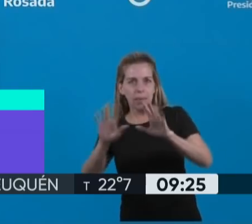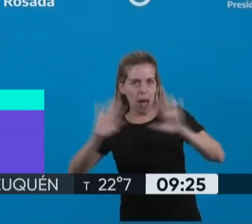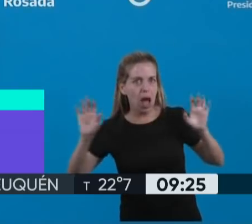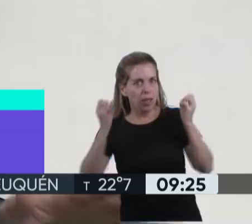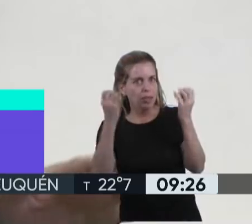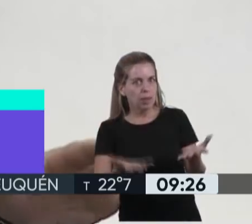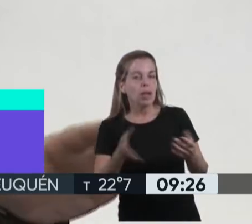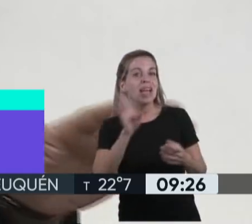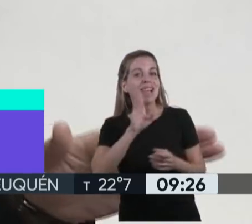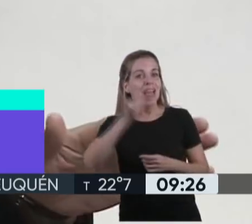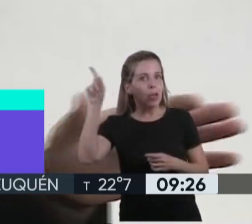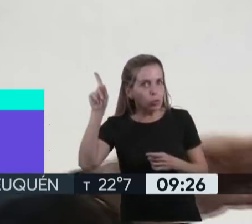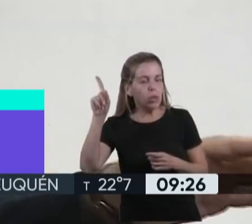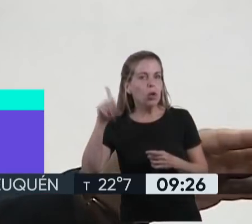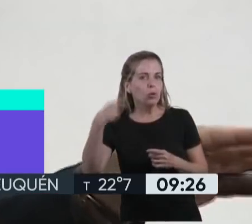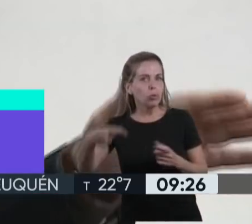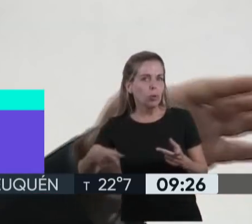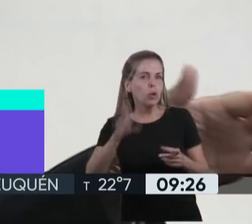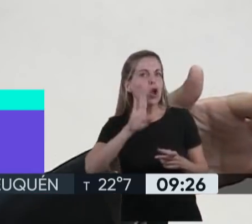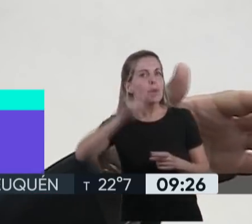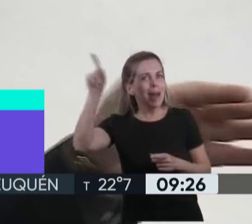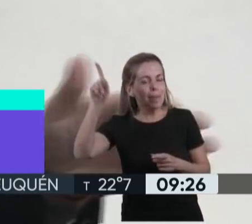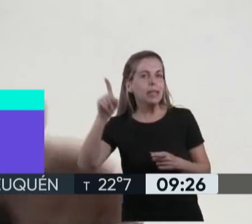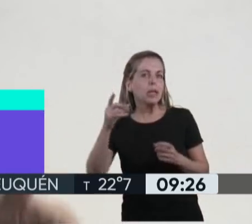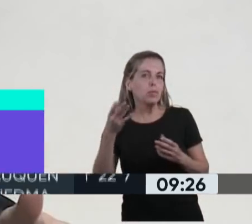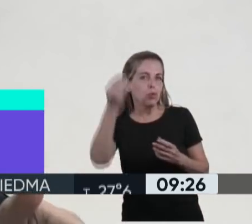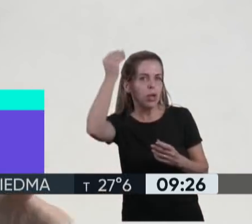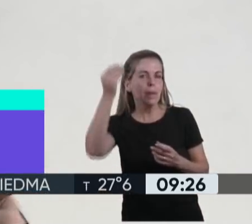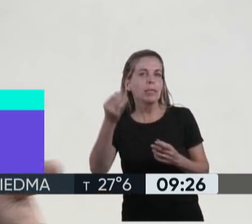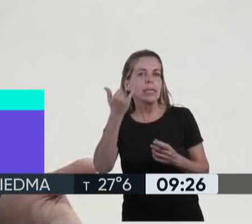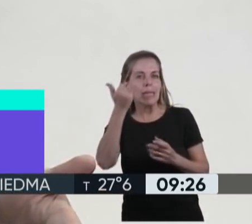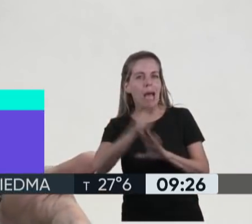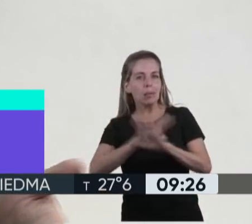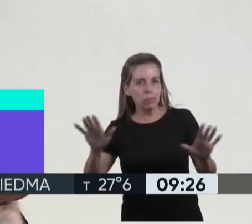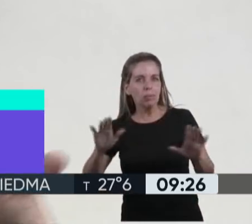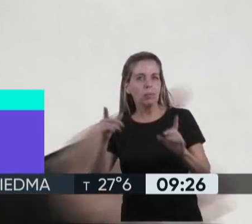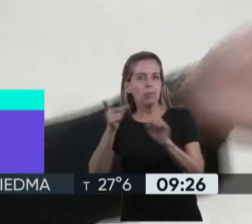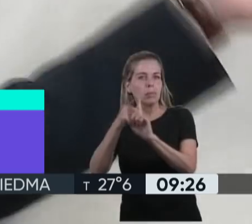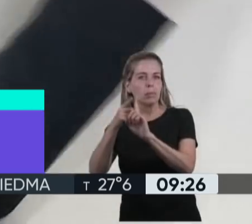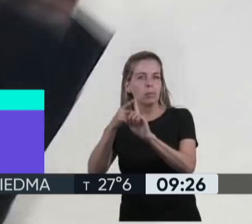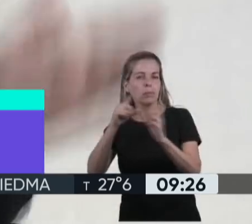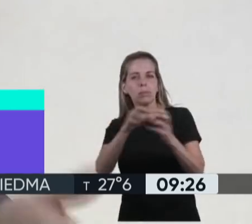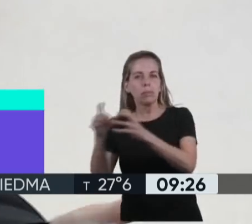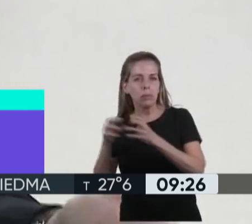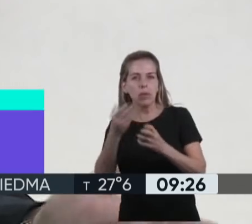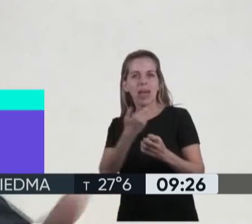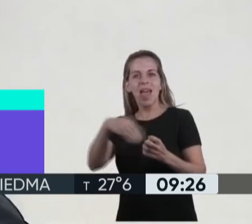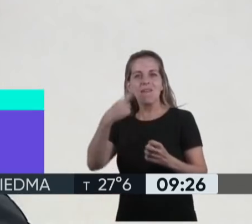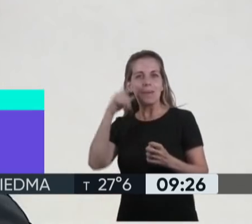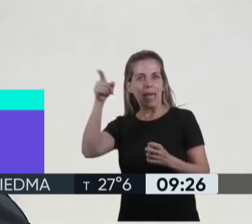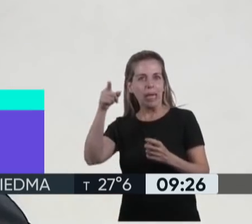libre. Estados Unidos normalmente es duro en sus negociaciones en el FMI. No es la primera vez que pasa, cualquiera de nosotros lo